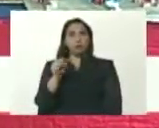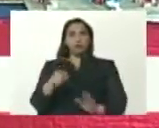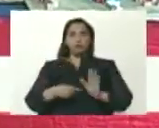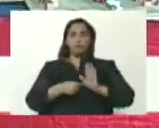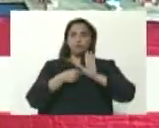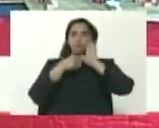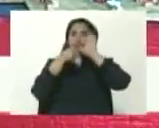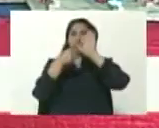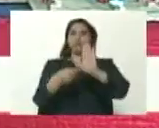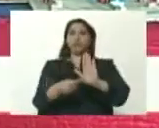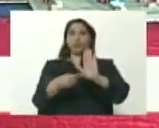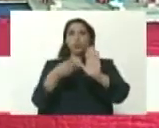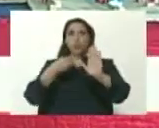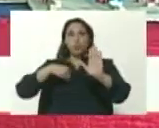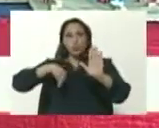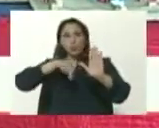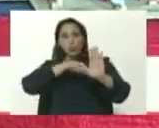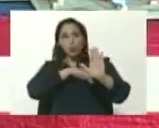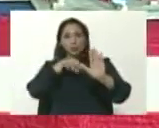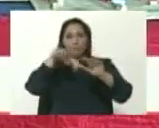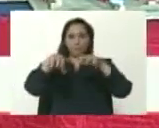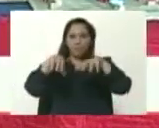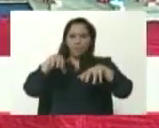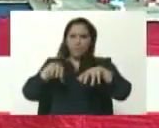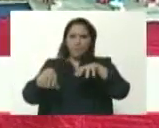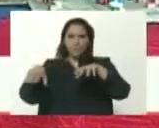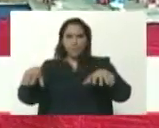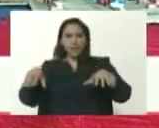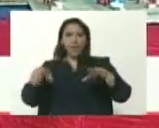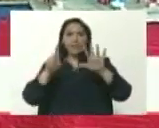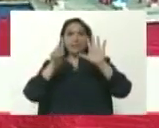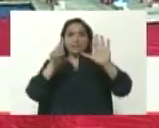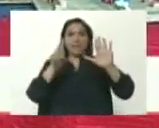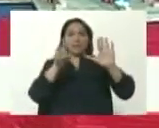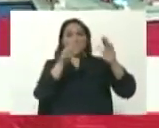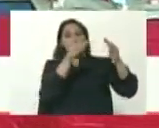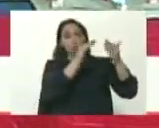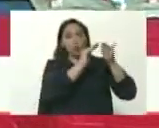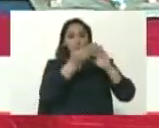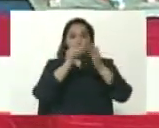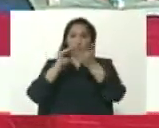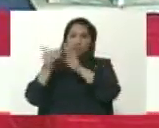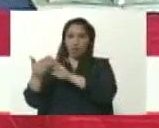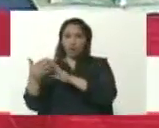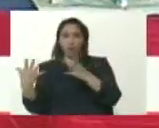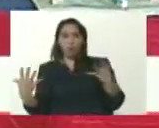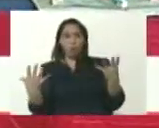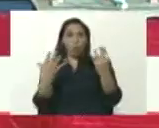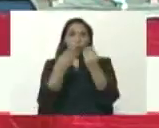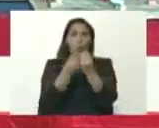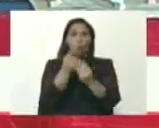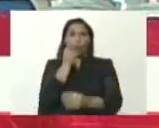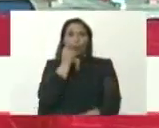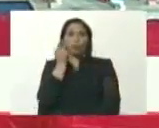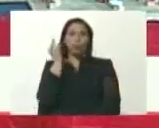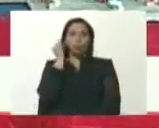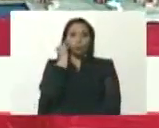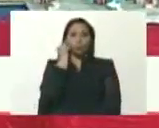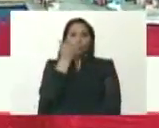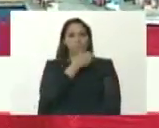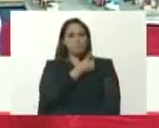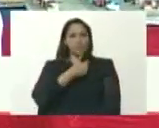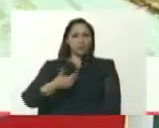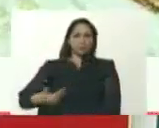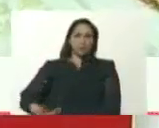presentando nuestras maquetas de las 6 comunidades, juntos y juntas,